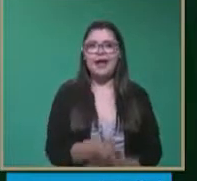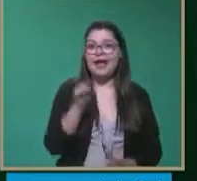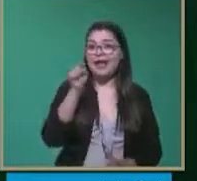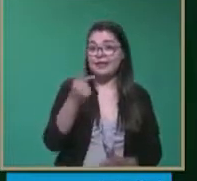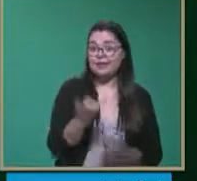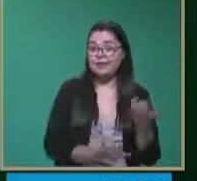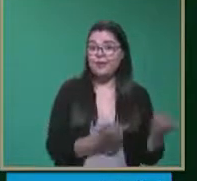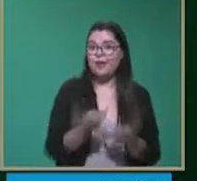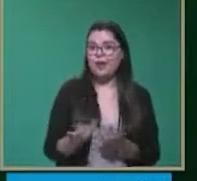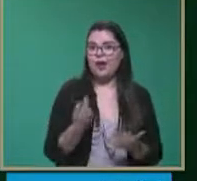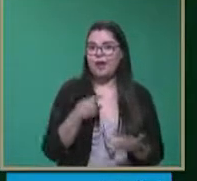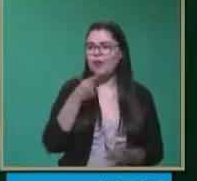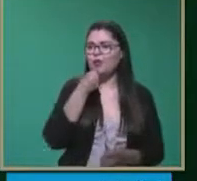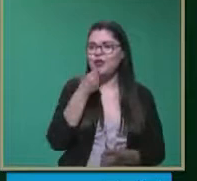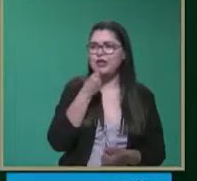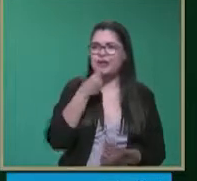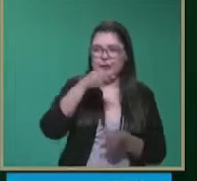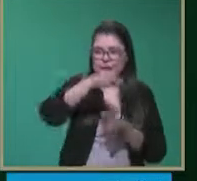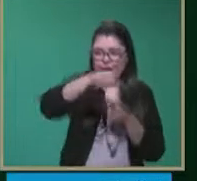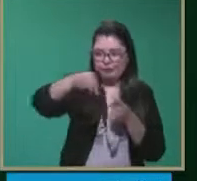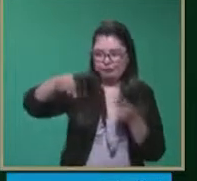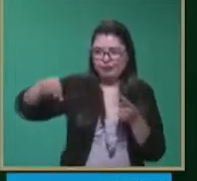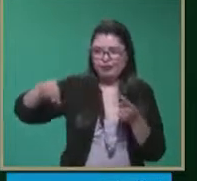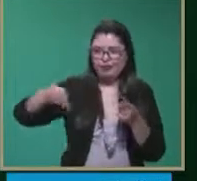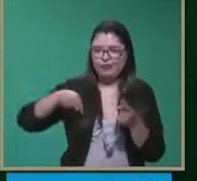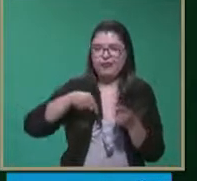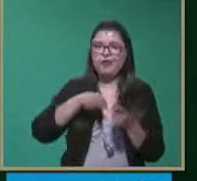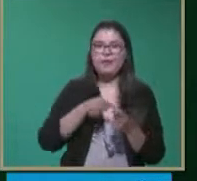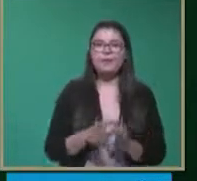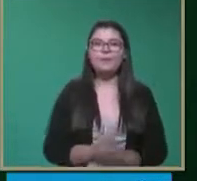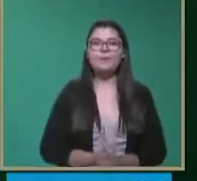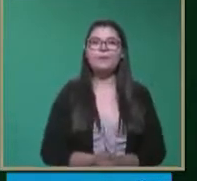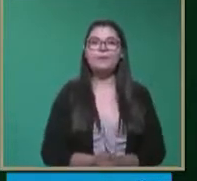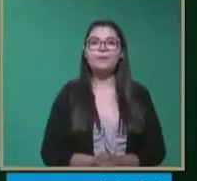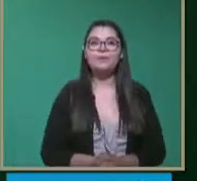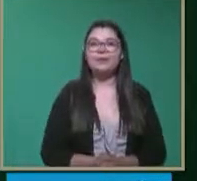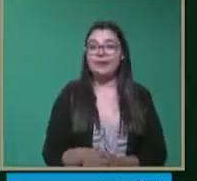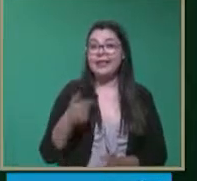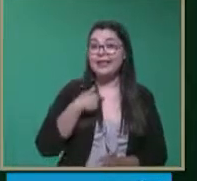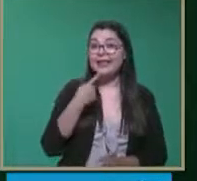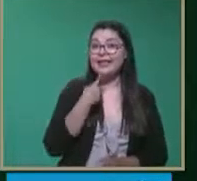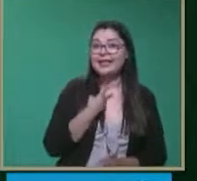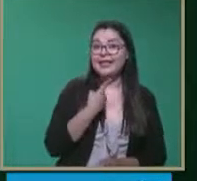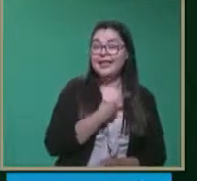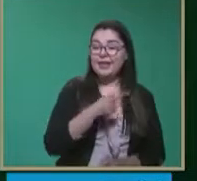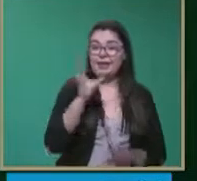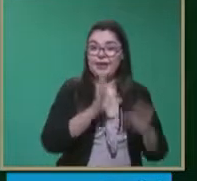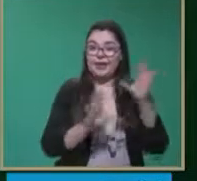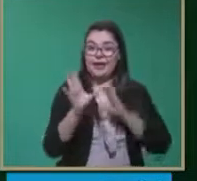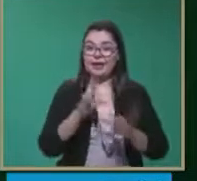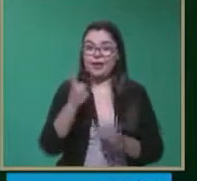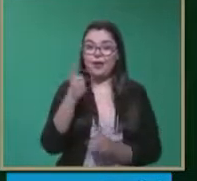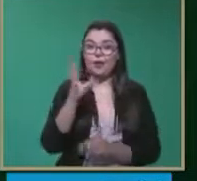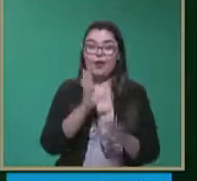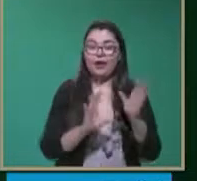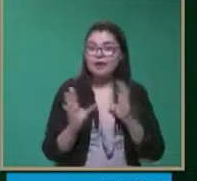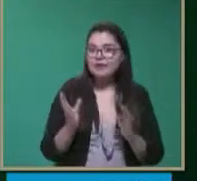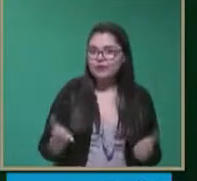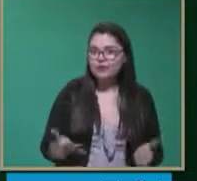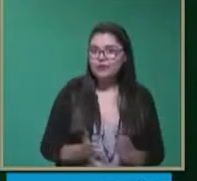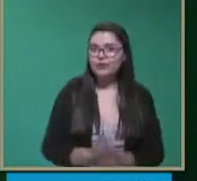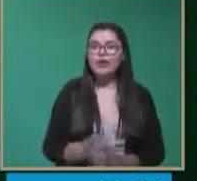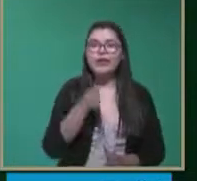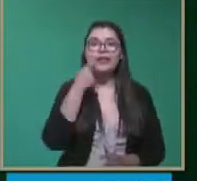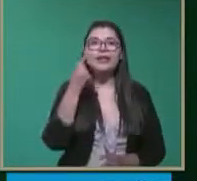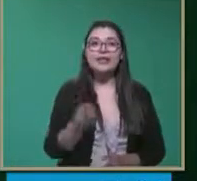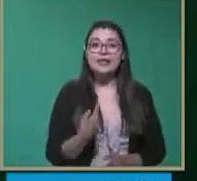círculo. Y dice, tenemos y se tiene que cantar una canción que dice, Doña Blanca está cubierta con pilares